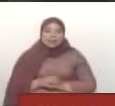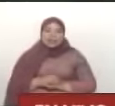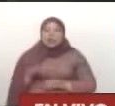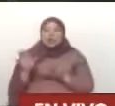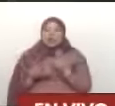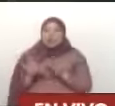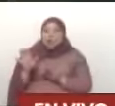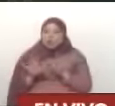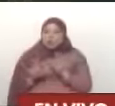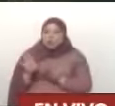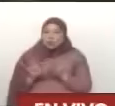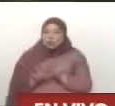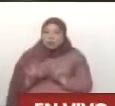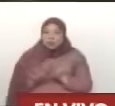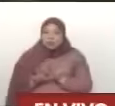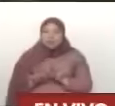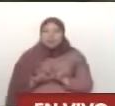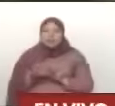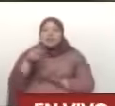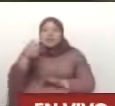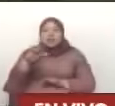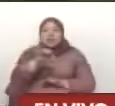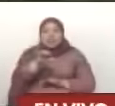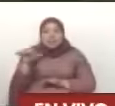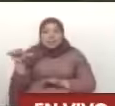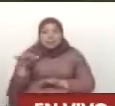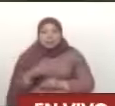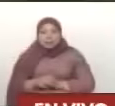turistas que vinieron del exterior hace dos semanas, Silvia.